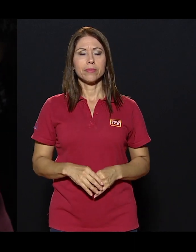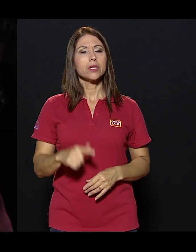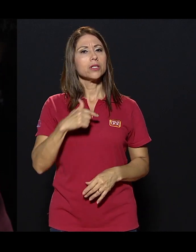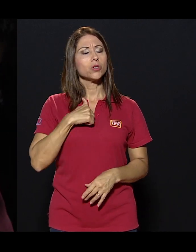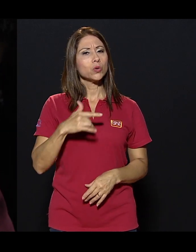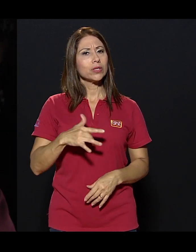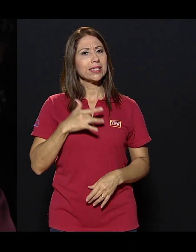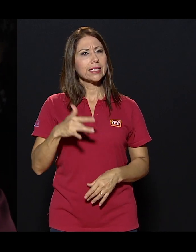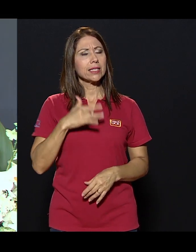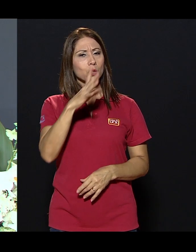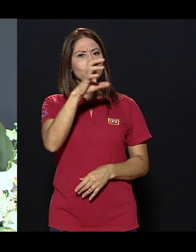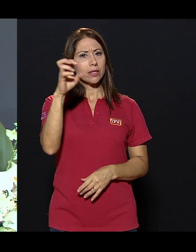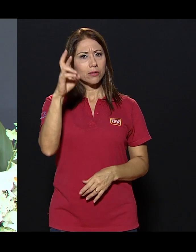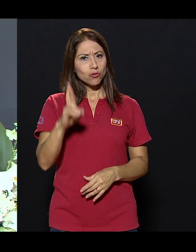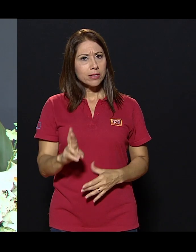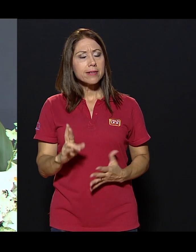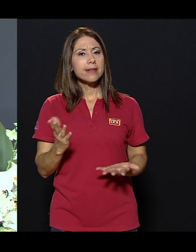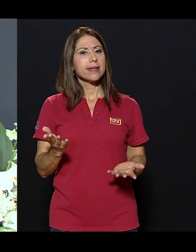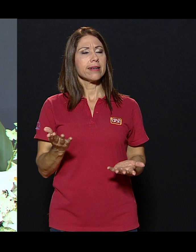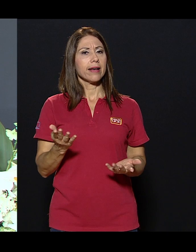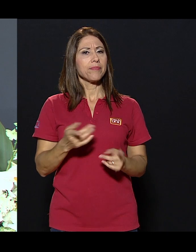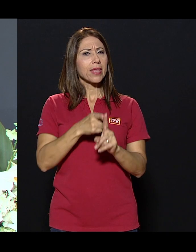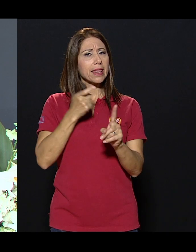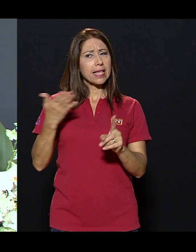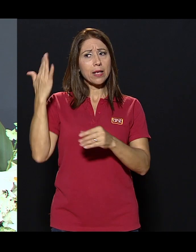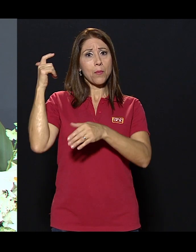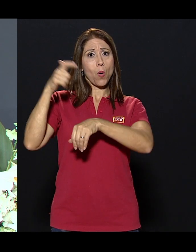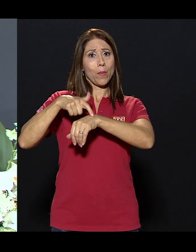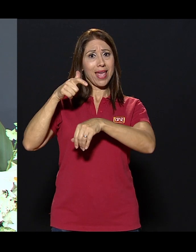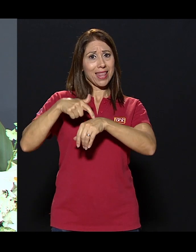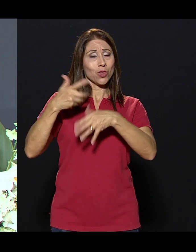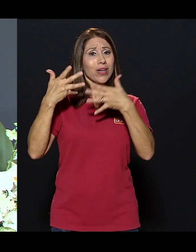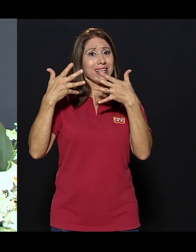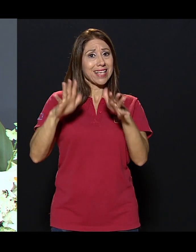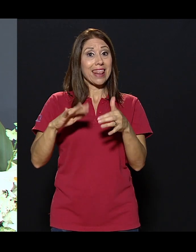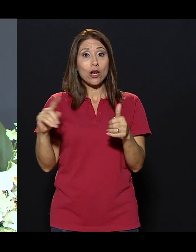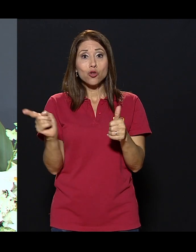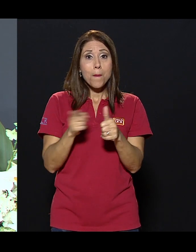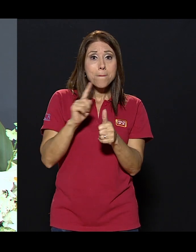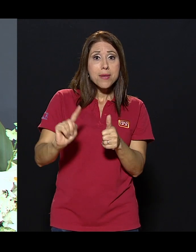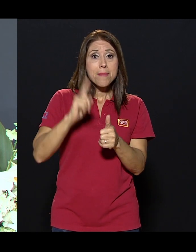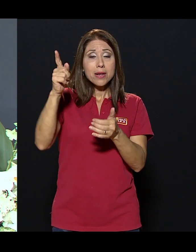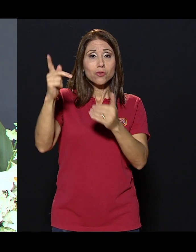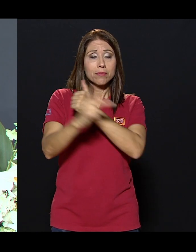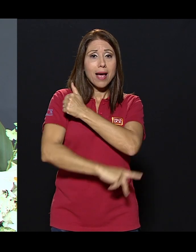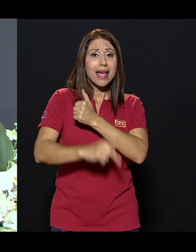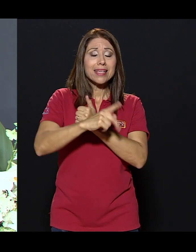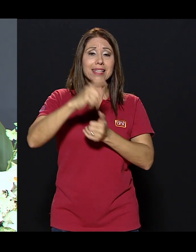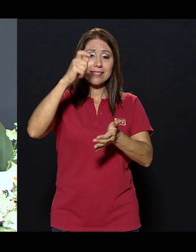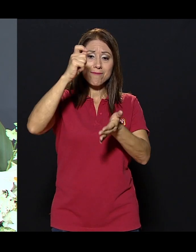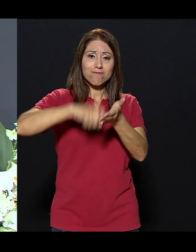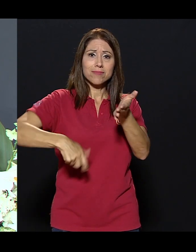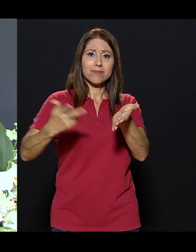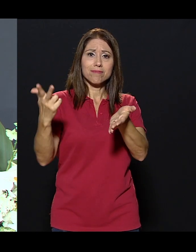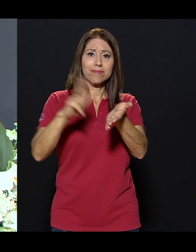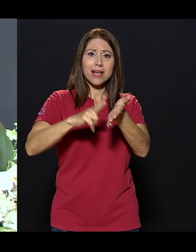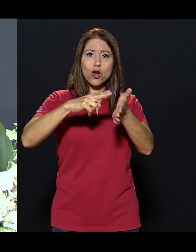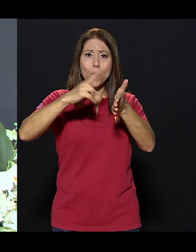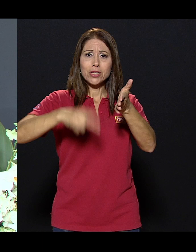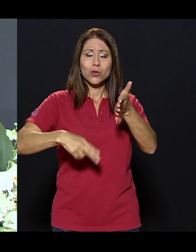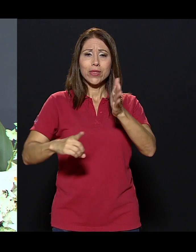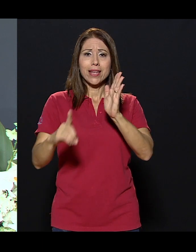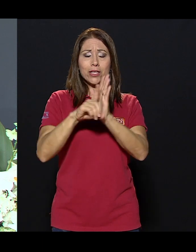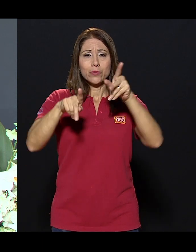Eso es fundamental. Siento que Costa Rica, desde el momento que ratifica, dentro de los primeros países que